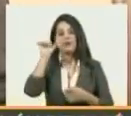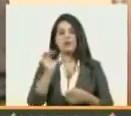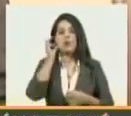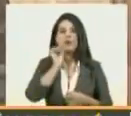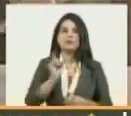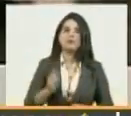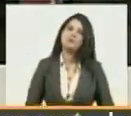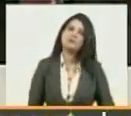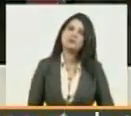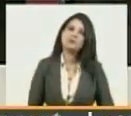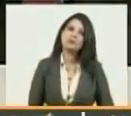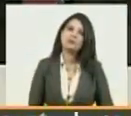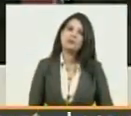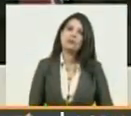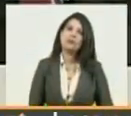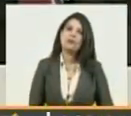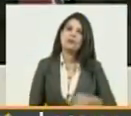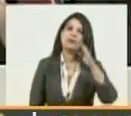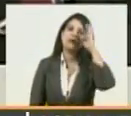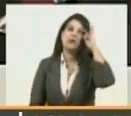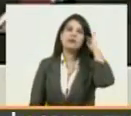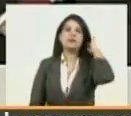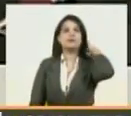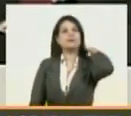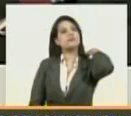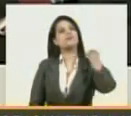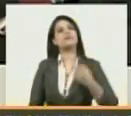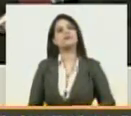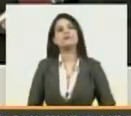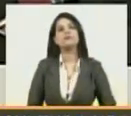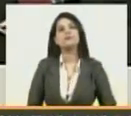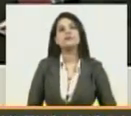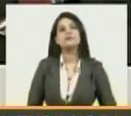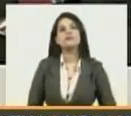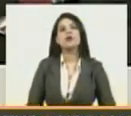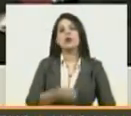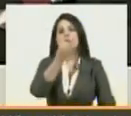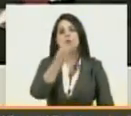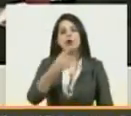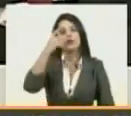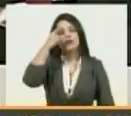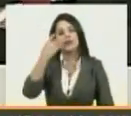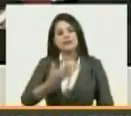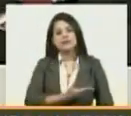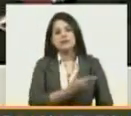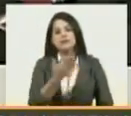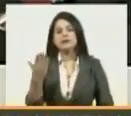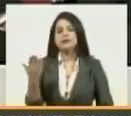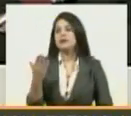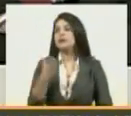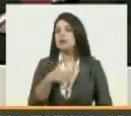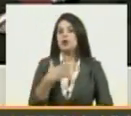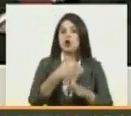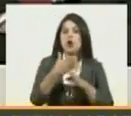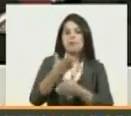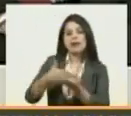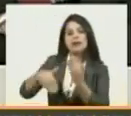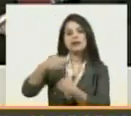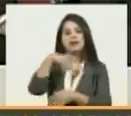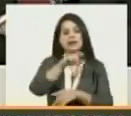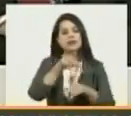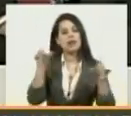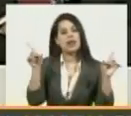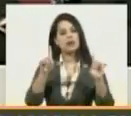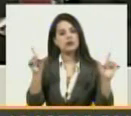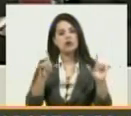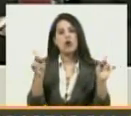canciller. Muy buenos días. Bueno, queríamos compartir con los medios de comunicación, con